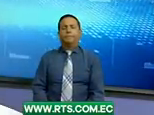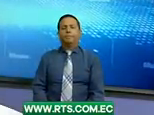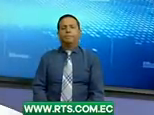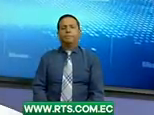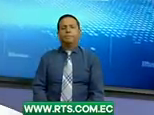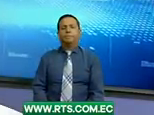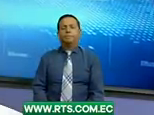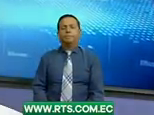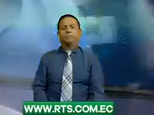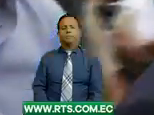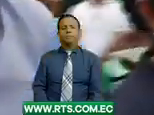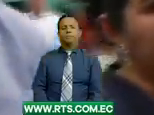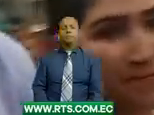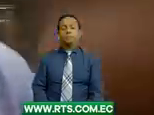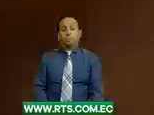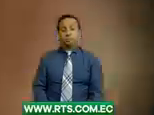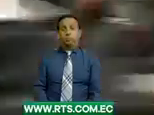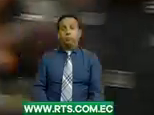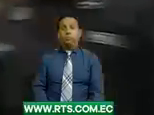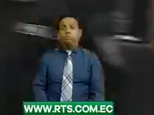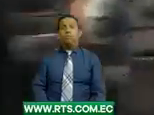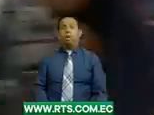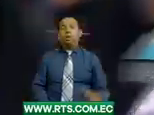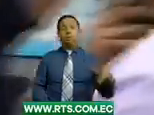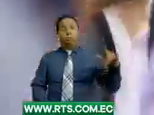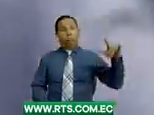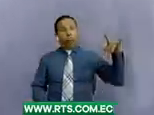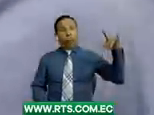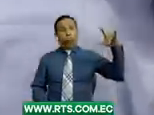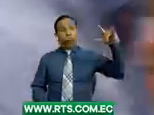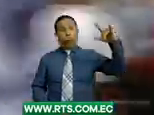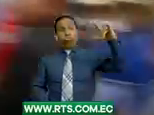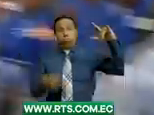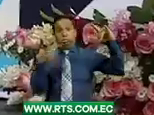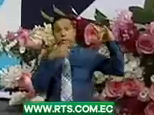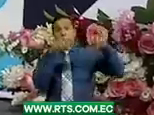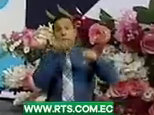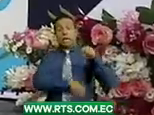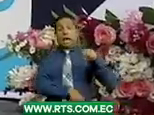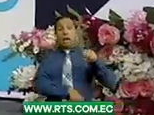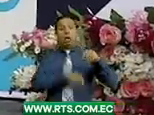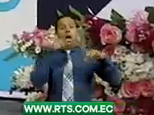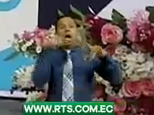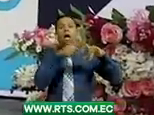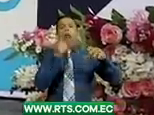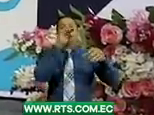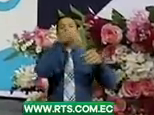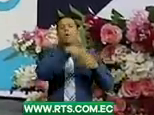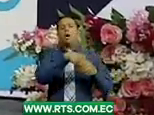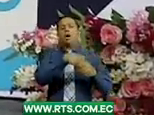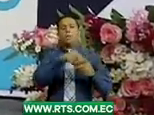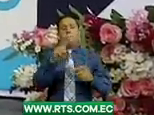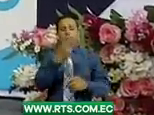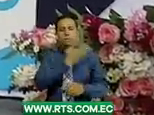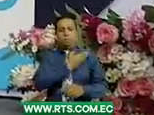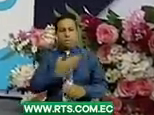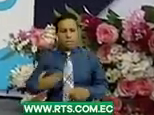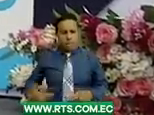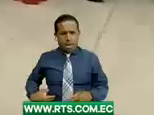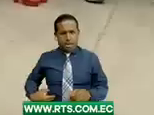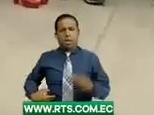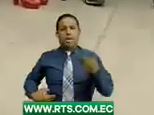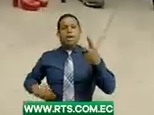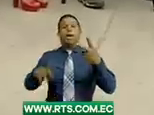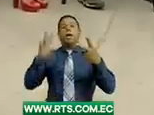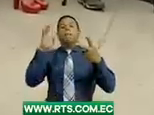Debido a un desperfecto del avión en el que viajaba el vicepresidente Otto Sonnenholzner, su esposa y el gobernador del Guayas,